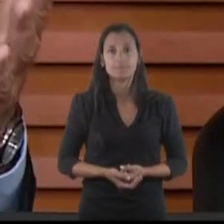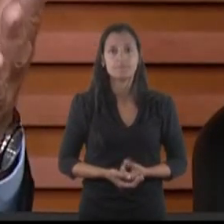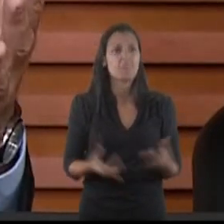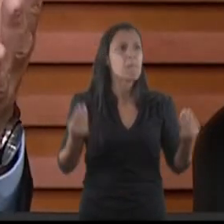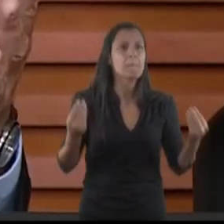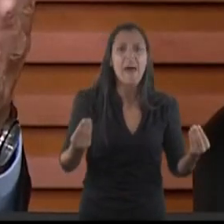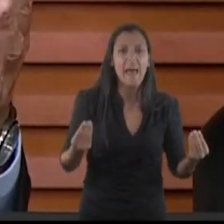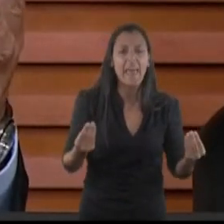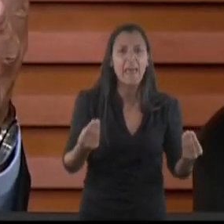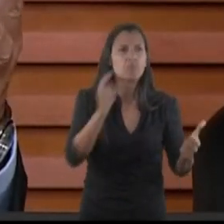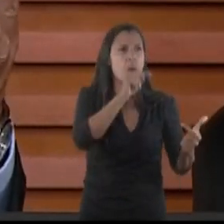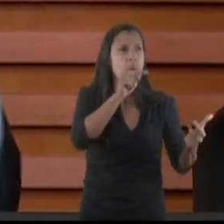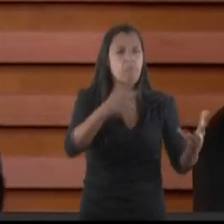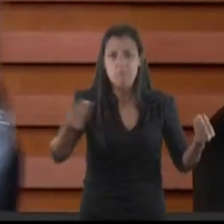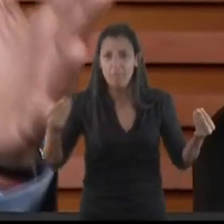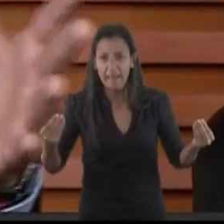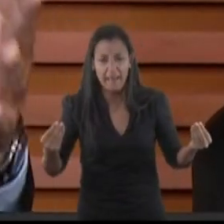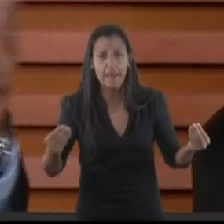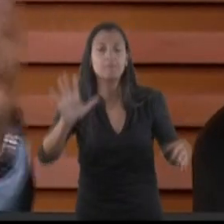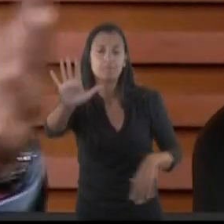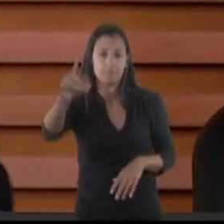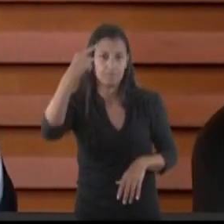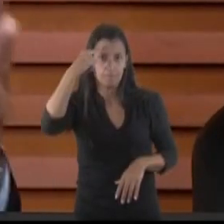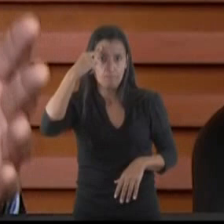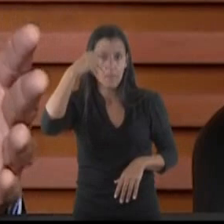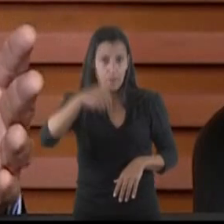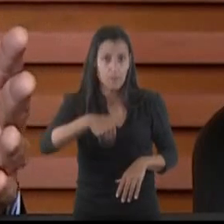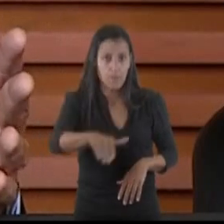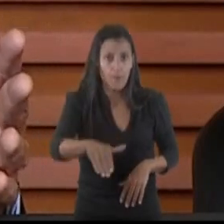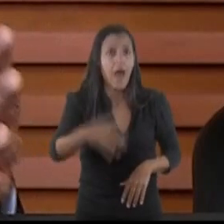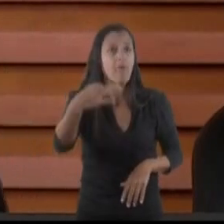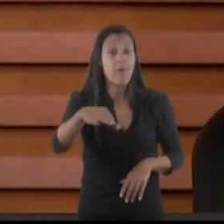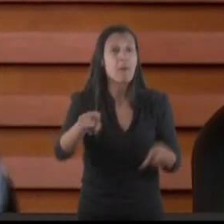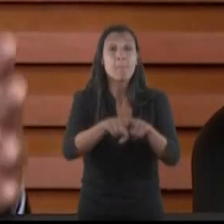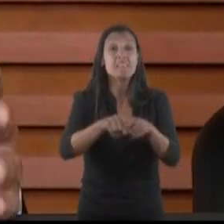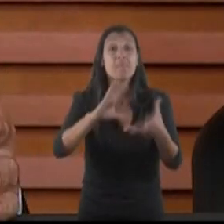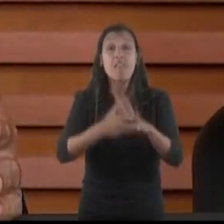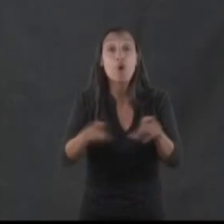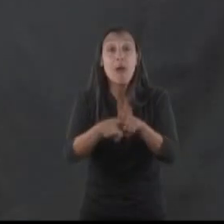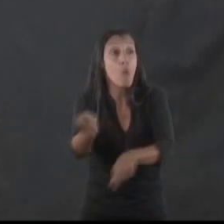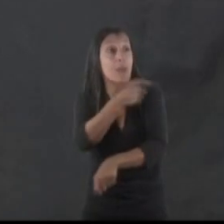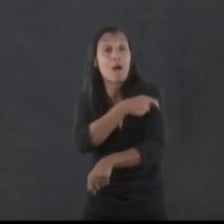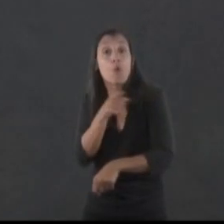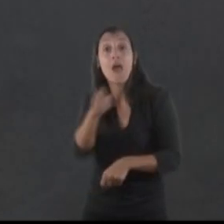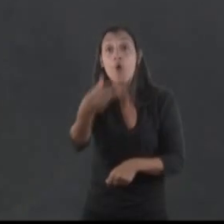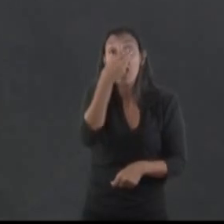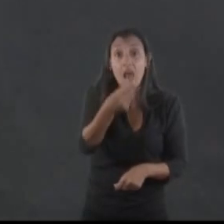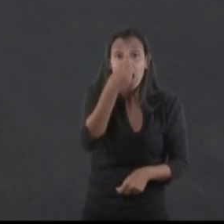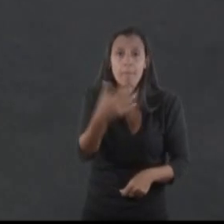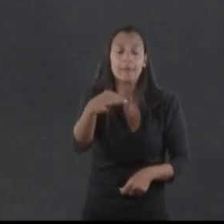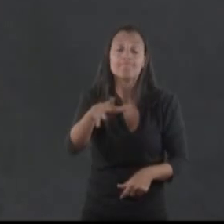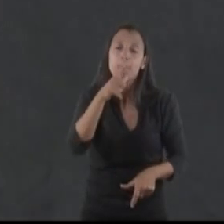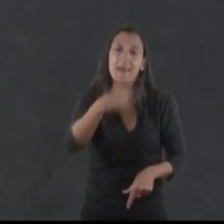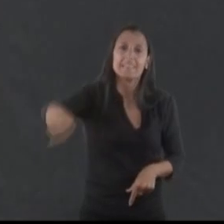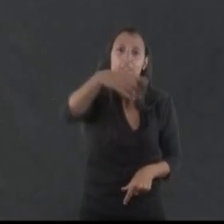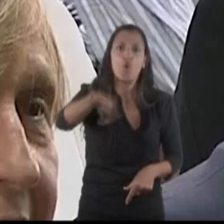¿para qué sirve? Bueno, miren, creo que vamos a tener que vacunarnos como contra la gripe todos los años para cuidarnos